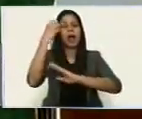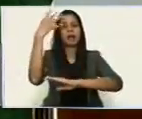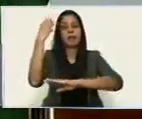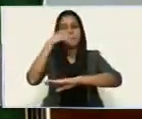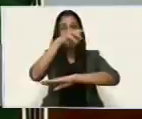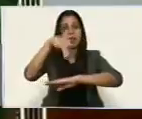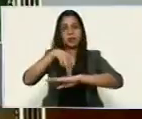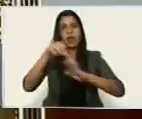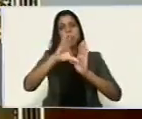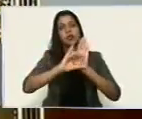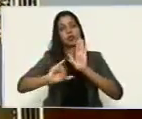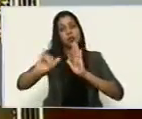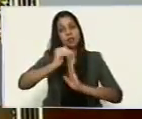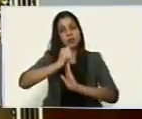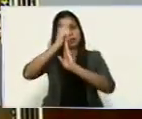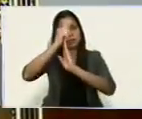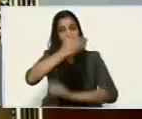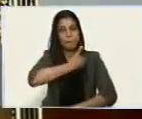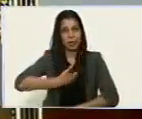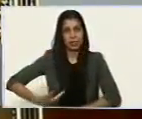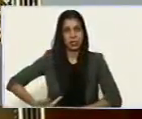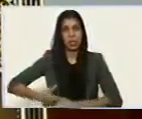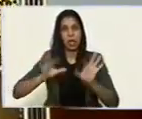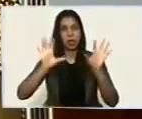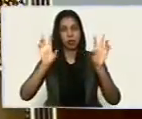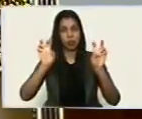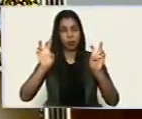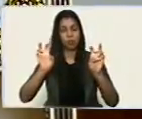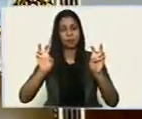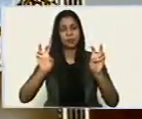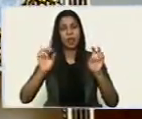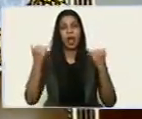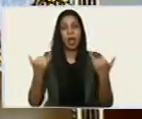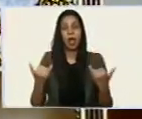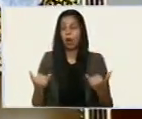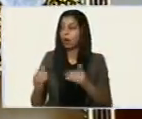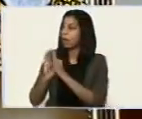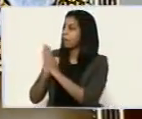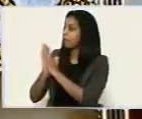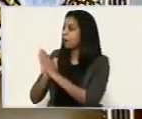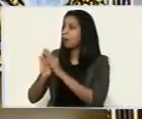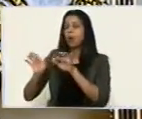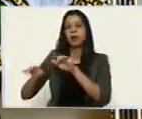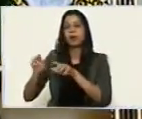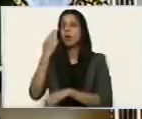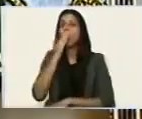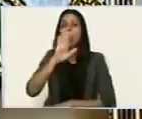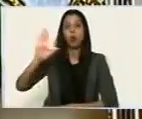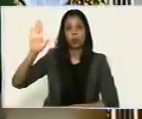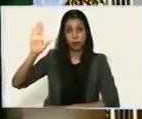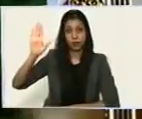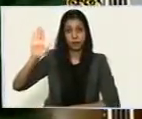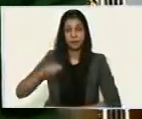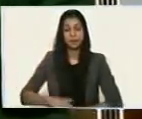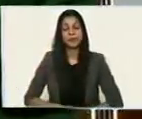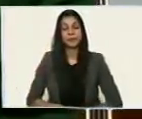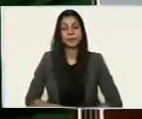Nacional Constituyente. Vamos a proceder, ciudadano secretario, al acto de juramentación.